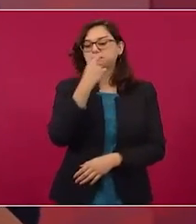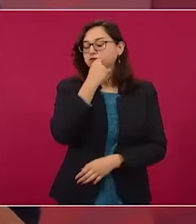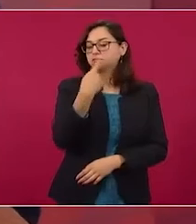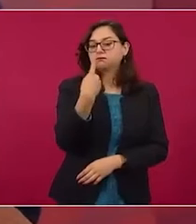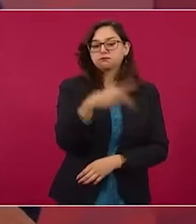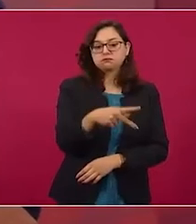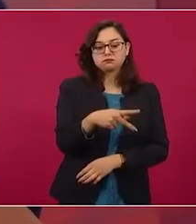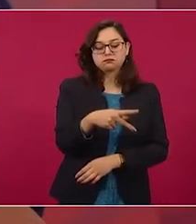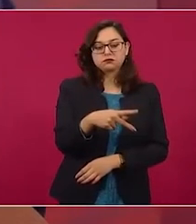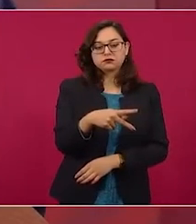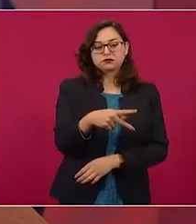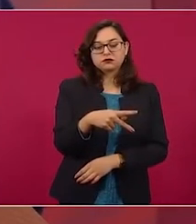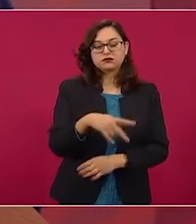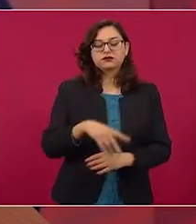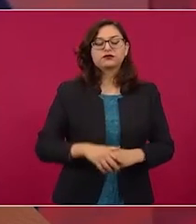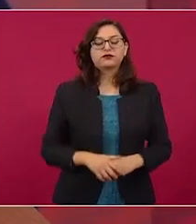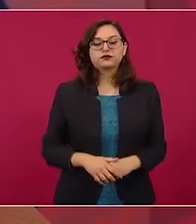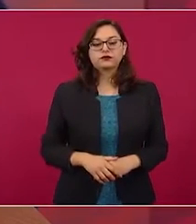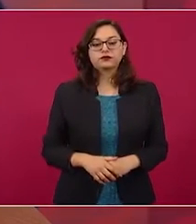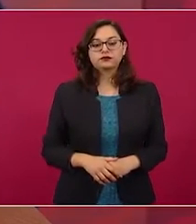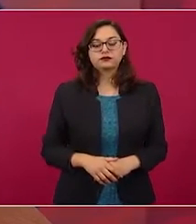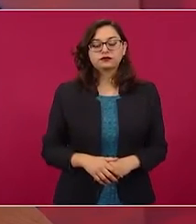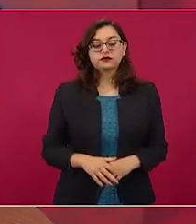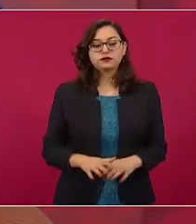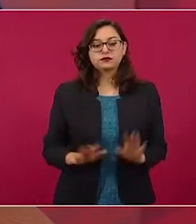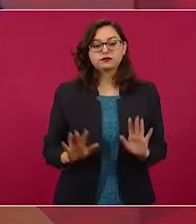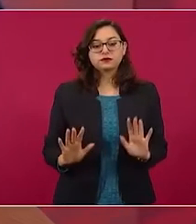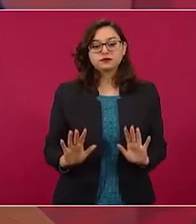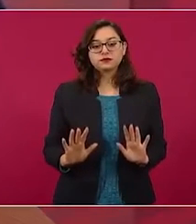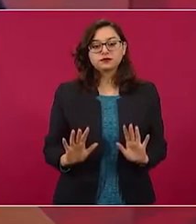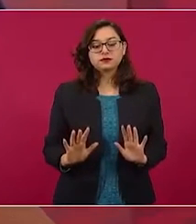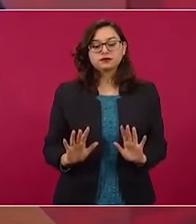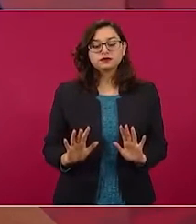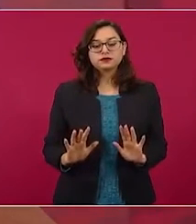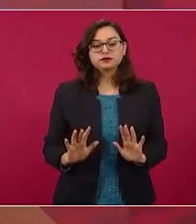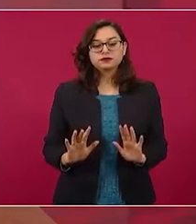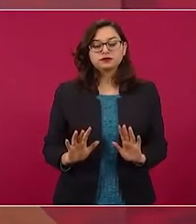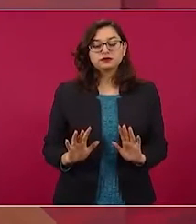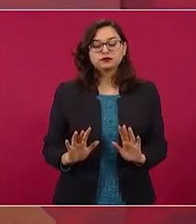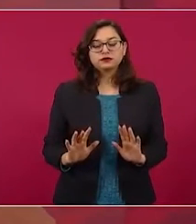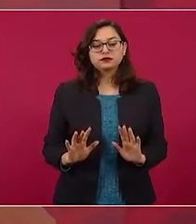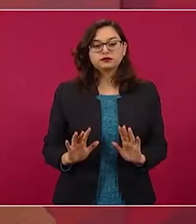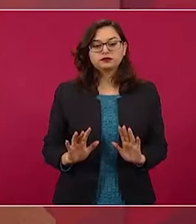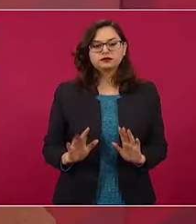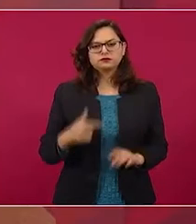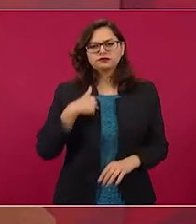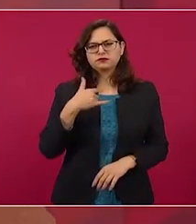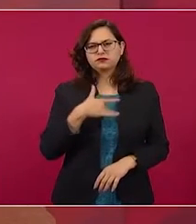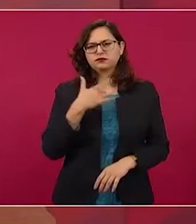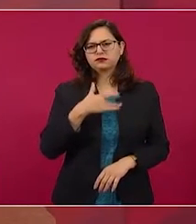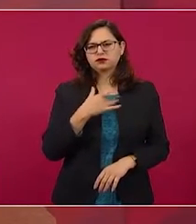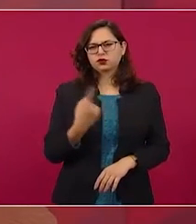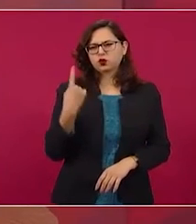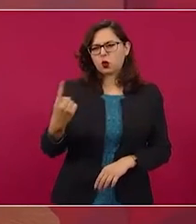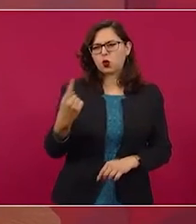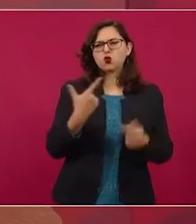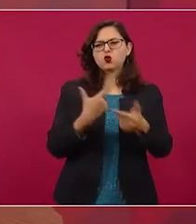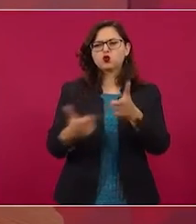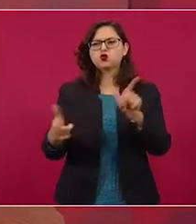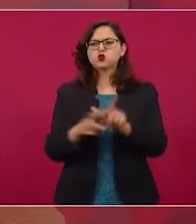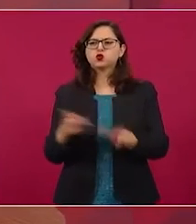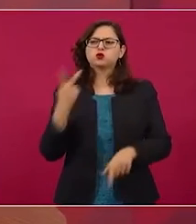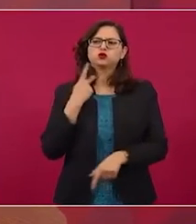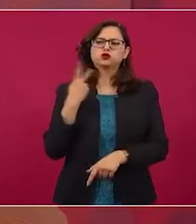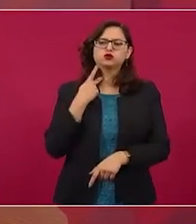aunque es un asunto de un partido y respeto también, ¿no?,